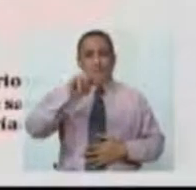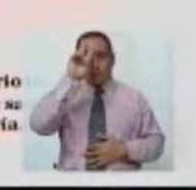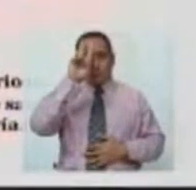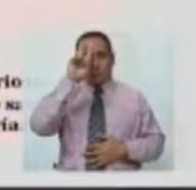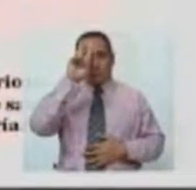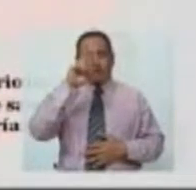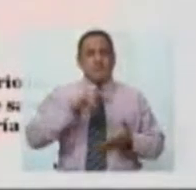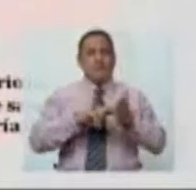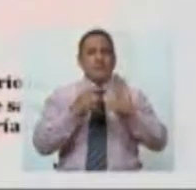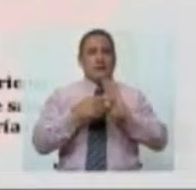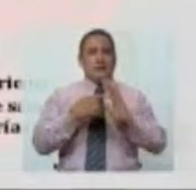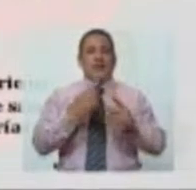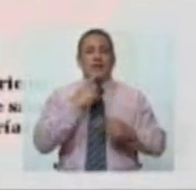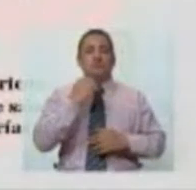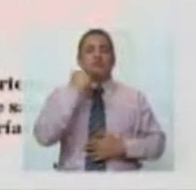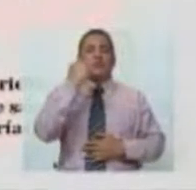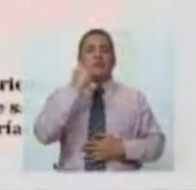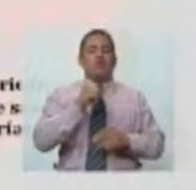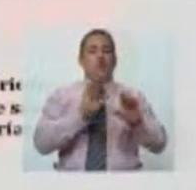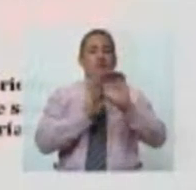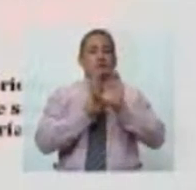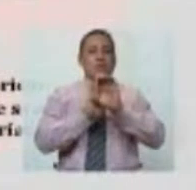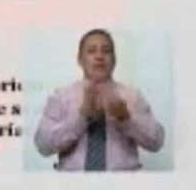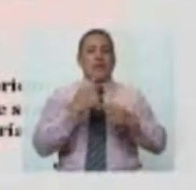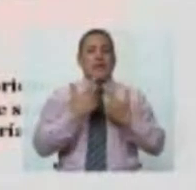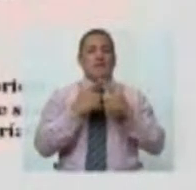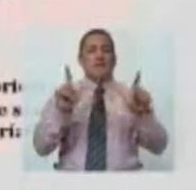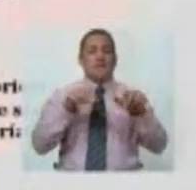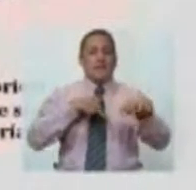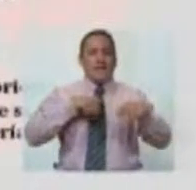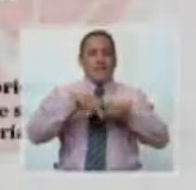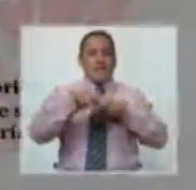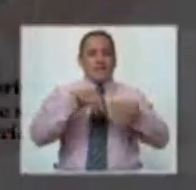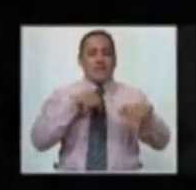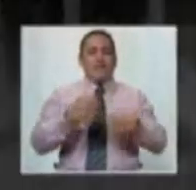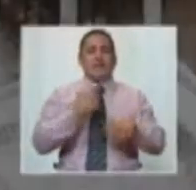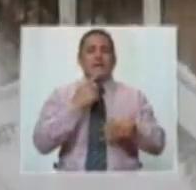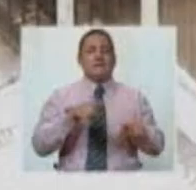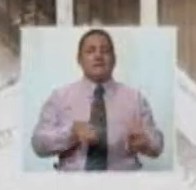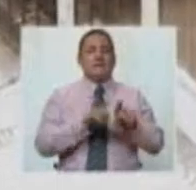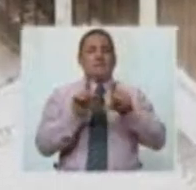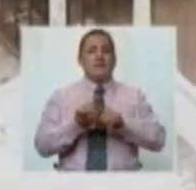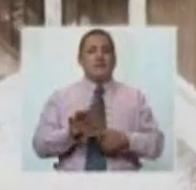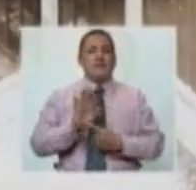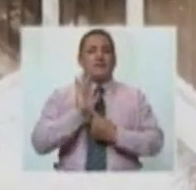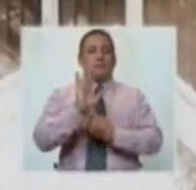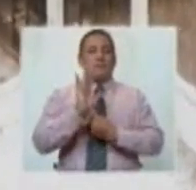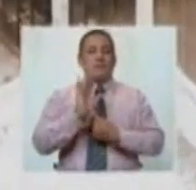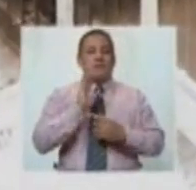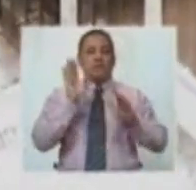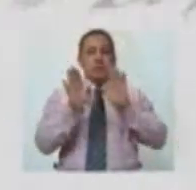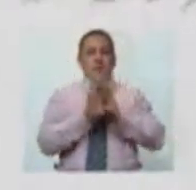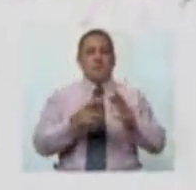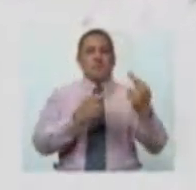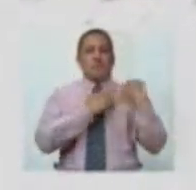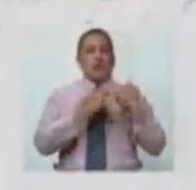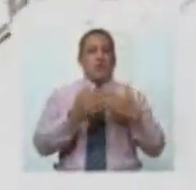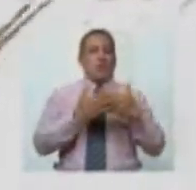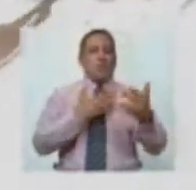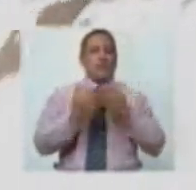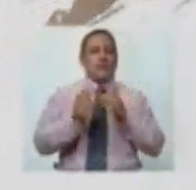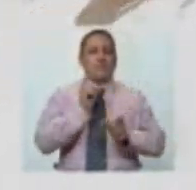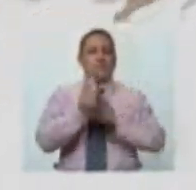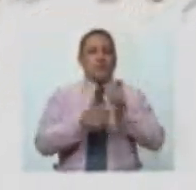nacional. Esto es, que el derecho constitucional a la libertad de tránsito también se manifiesta en la facultad de toda